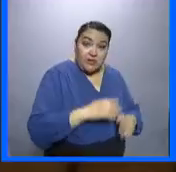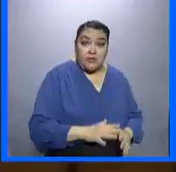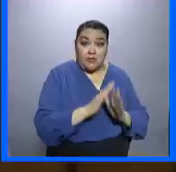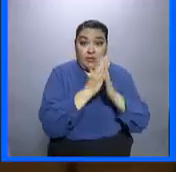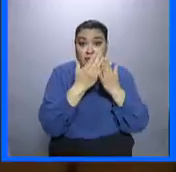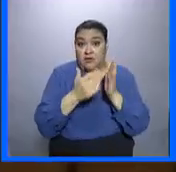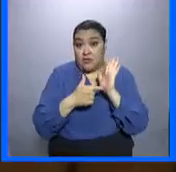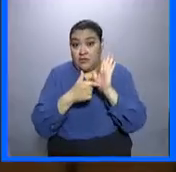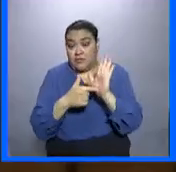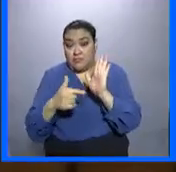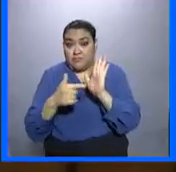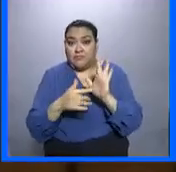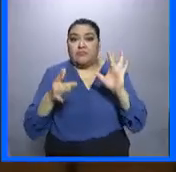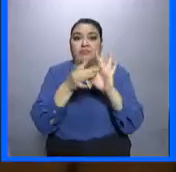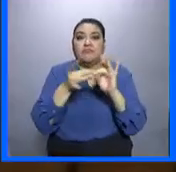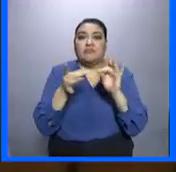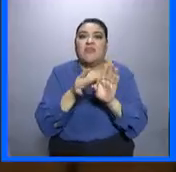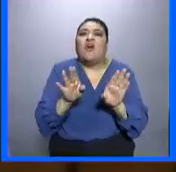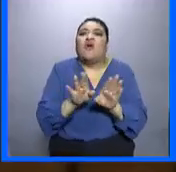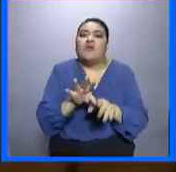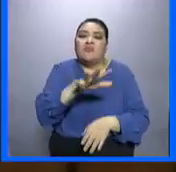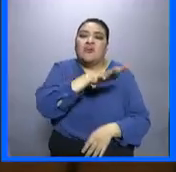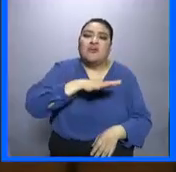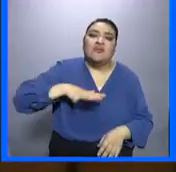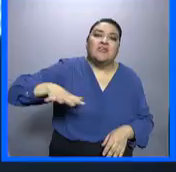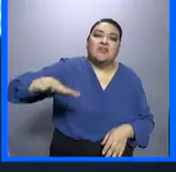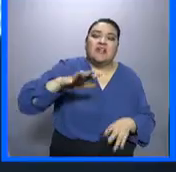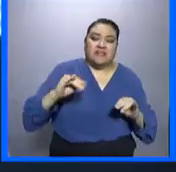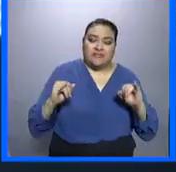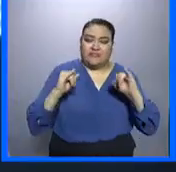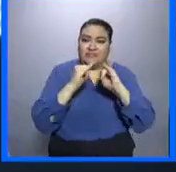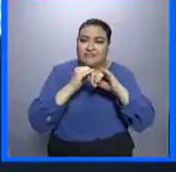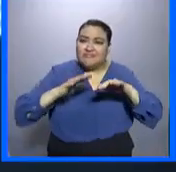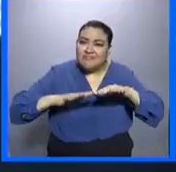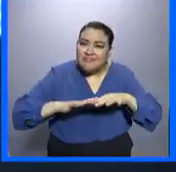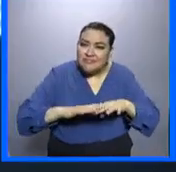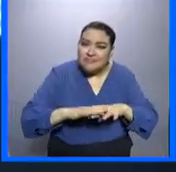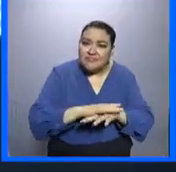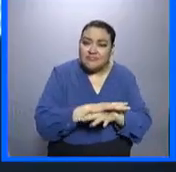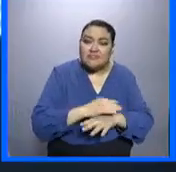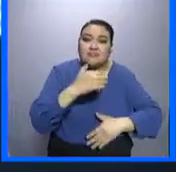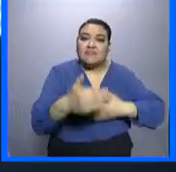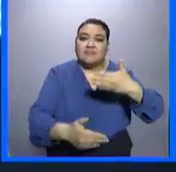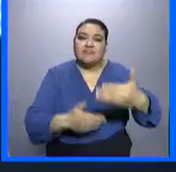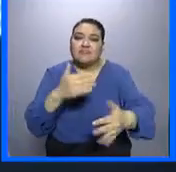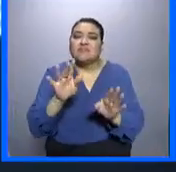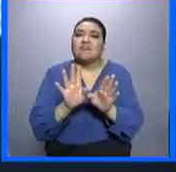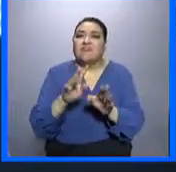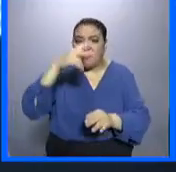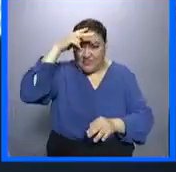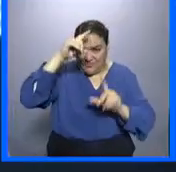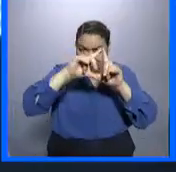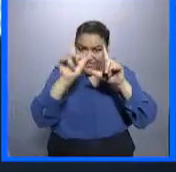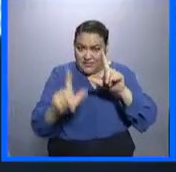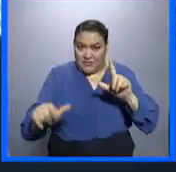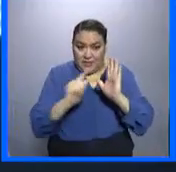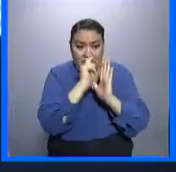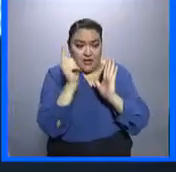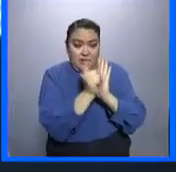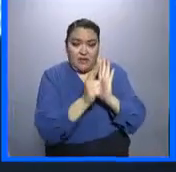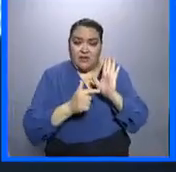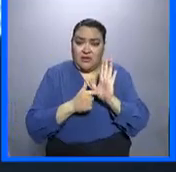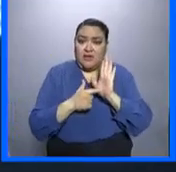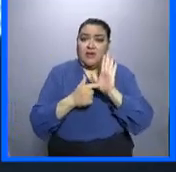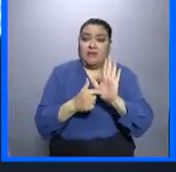plantea un análisis de los procesos de transformación institucional y su relevancia para la vida democrática del país.